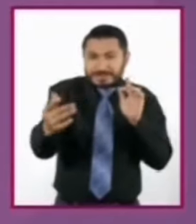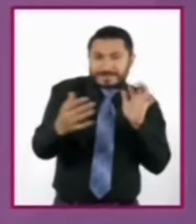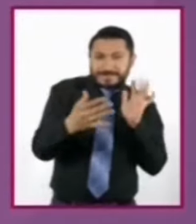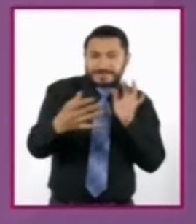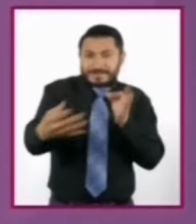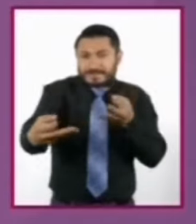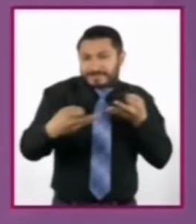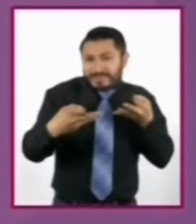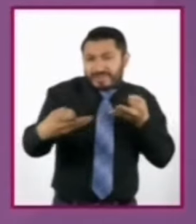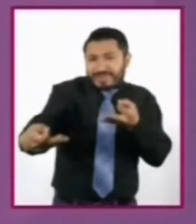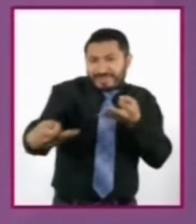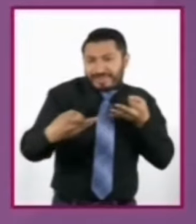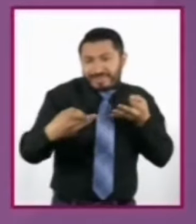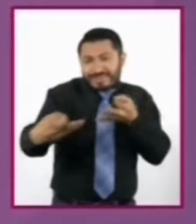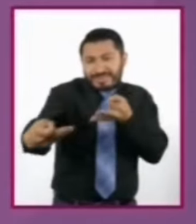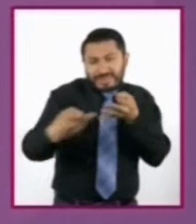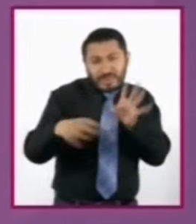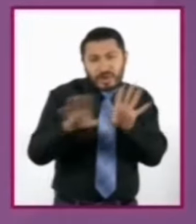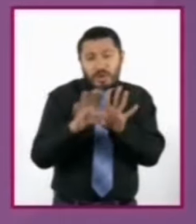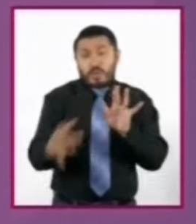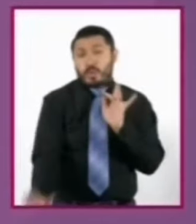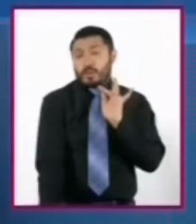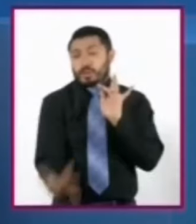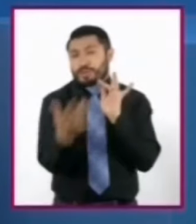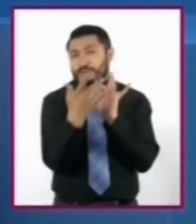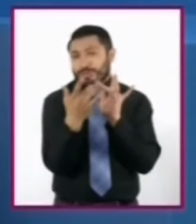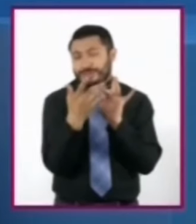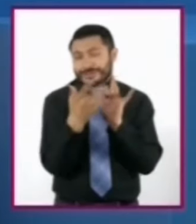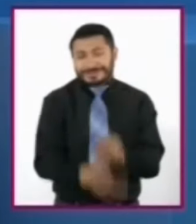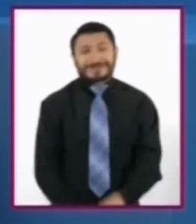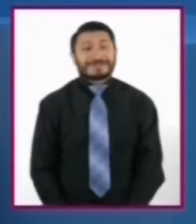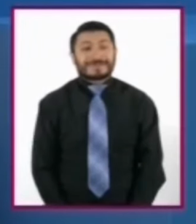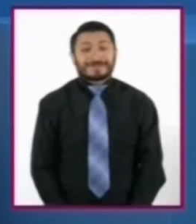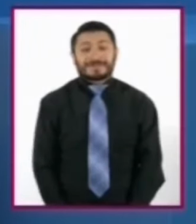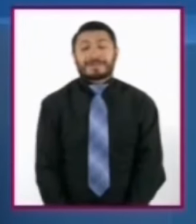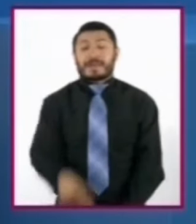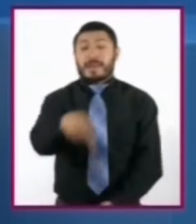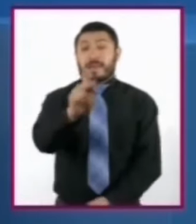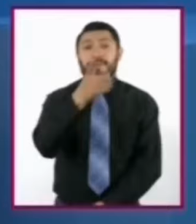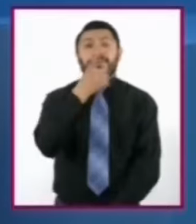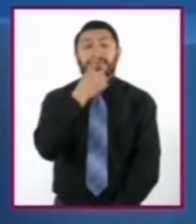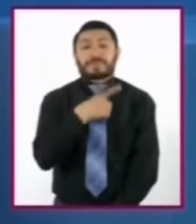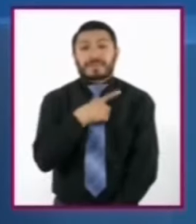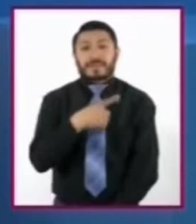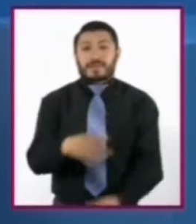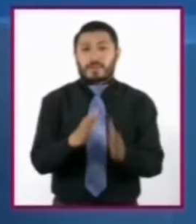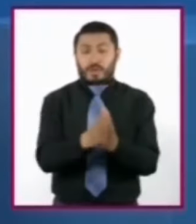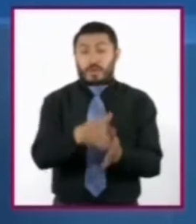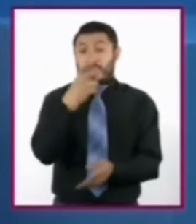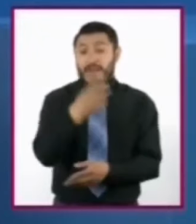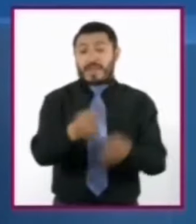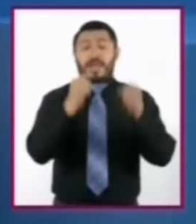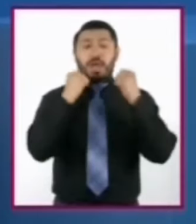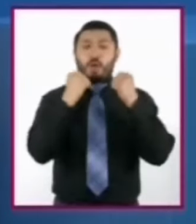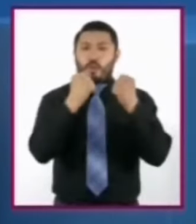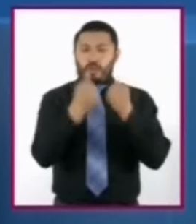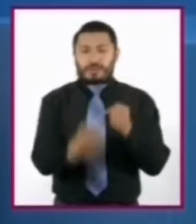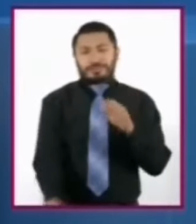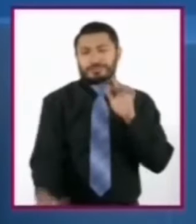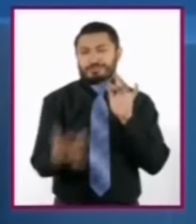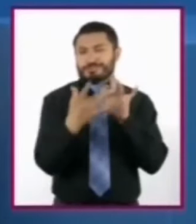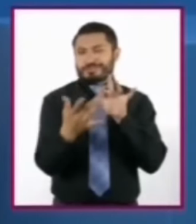sí y los mantiene unidos. Pero dígame, maestra, si existe esa fuerza que mantiene